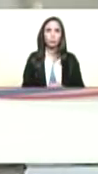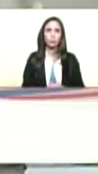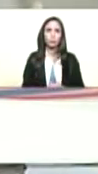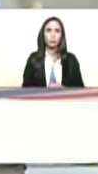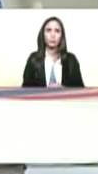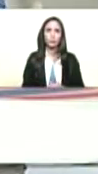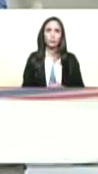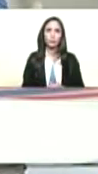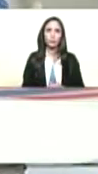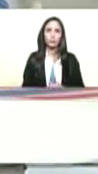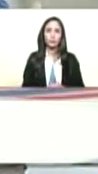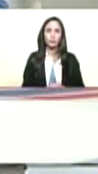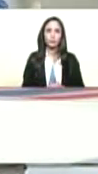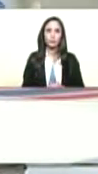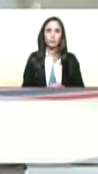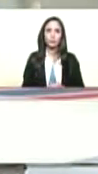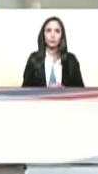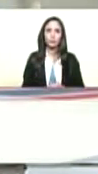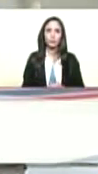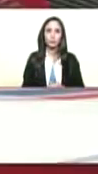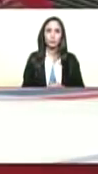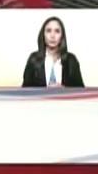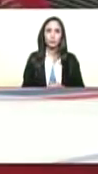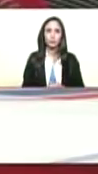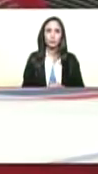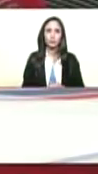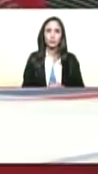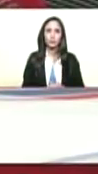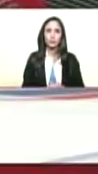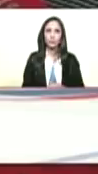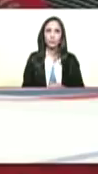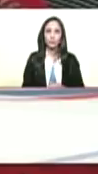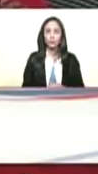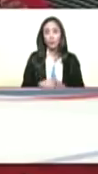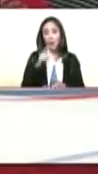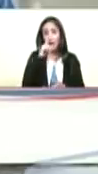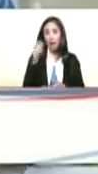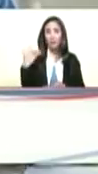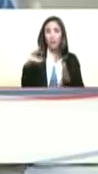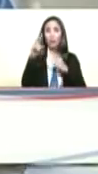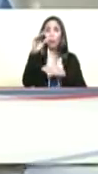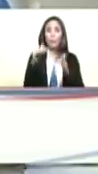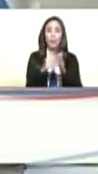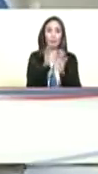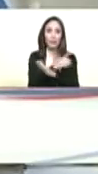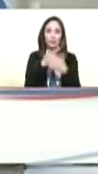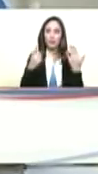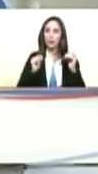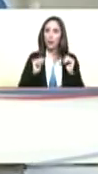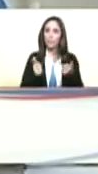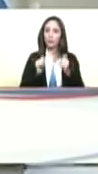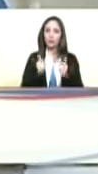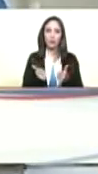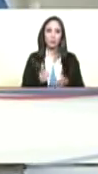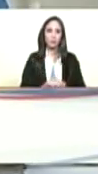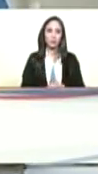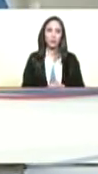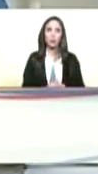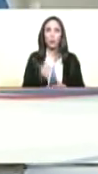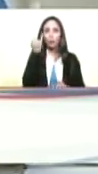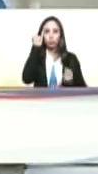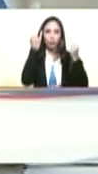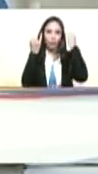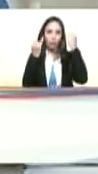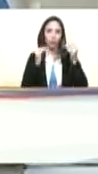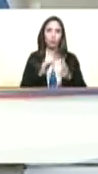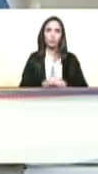pujo. ¡Bum! ¡Puja! Y pujamos duro en el 2016. Parto humanizado, de paso. Pero la cosa